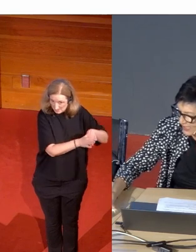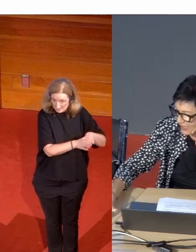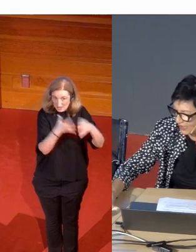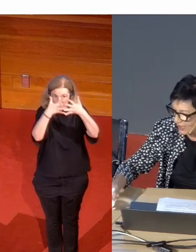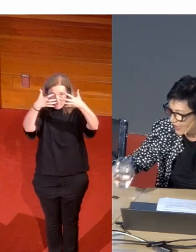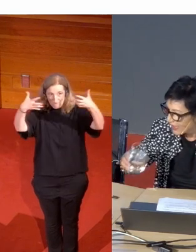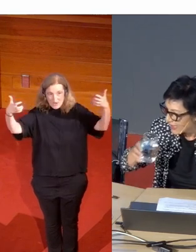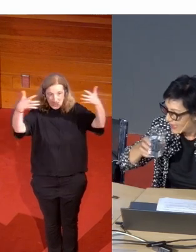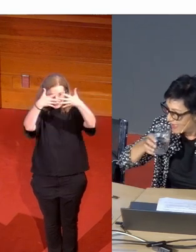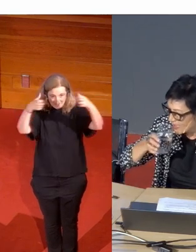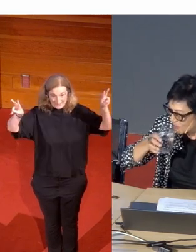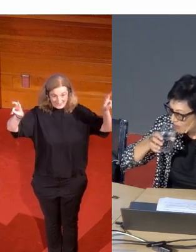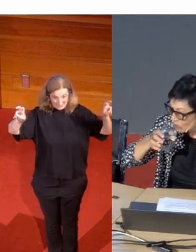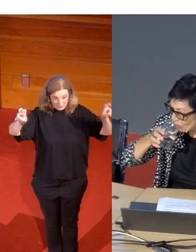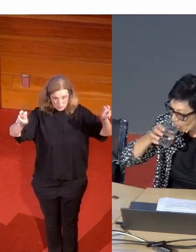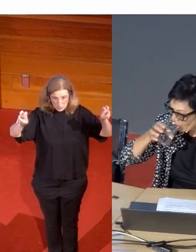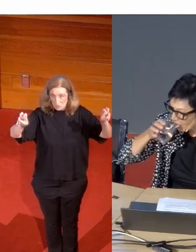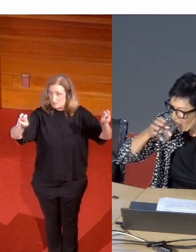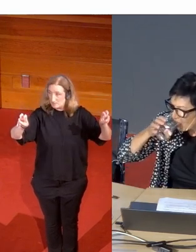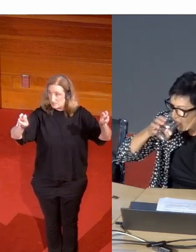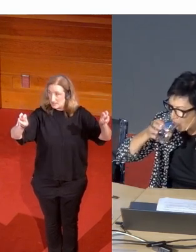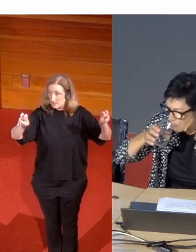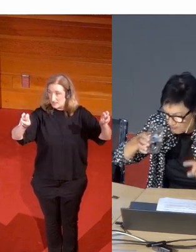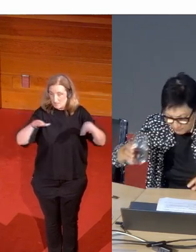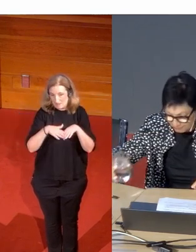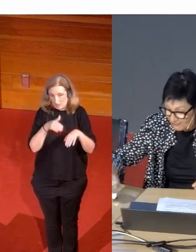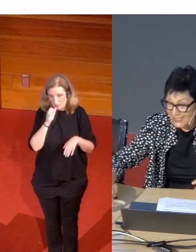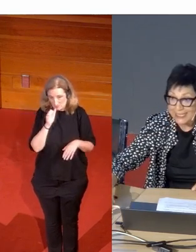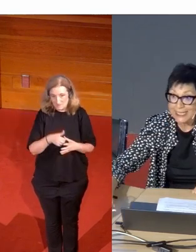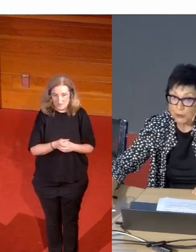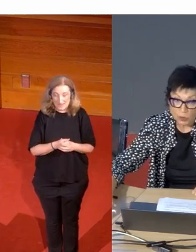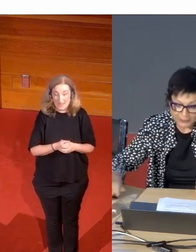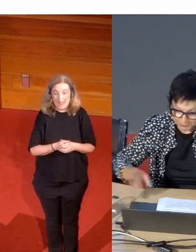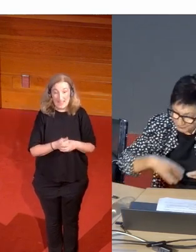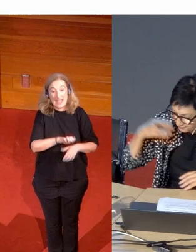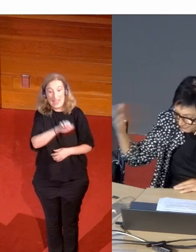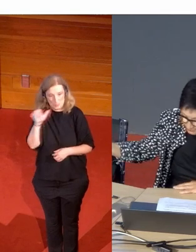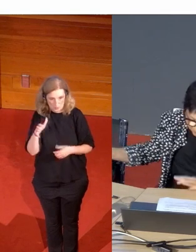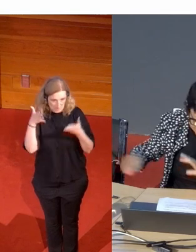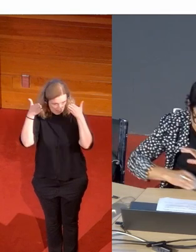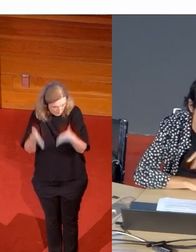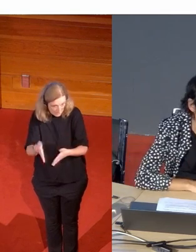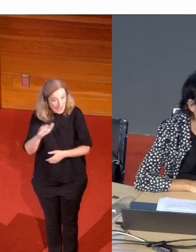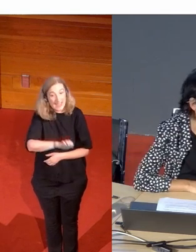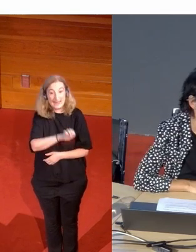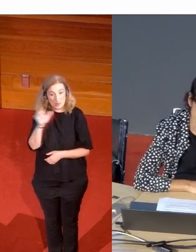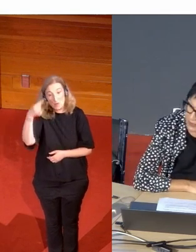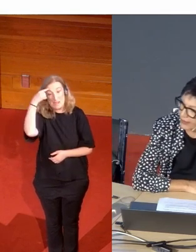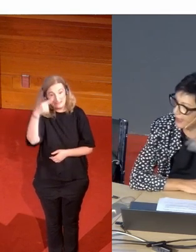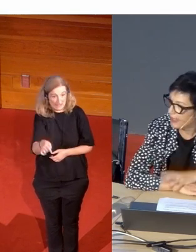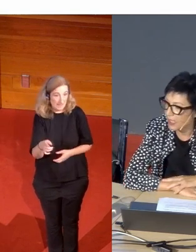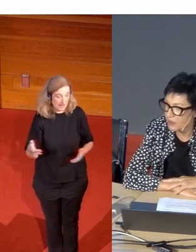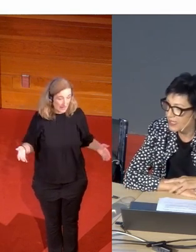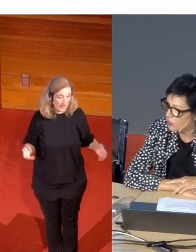enunciado ese que teníamos Perdón que es Europa en Europa lo sabéis